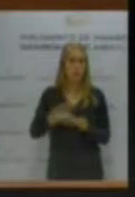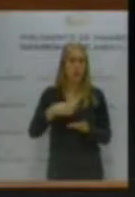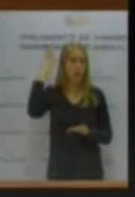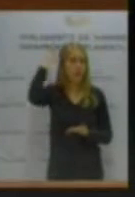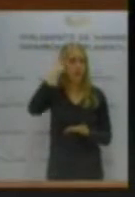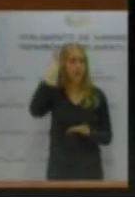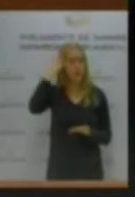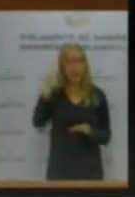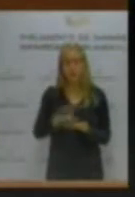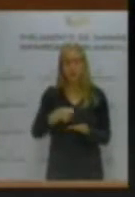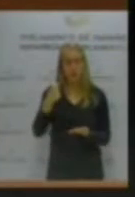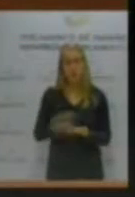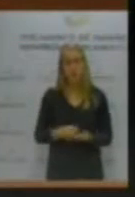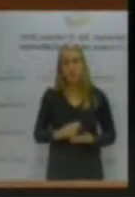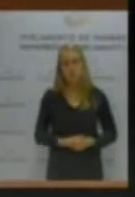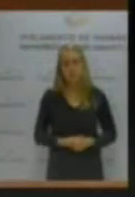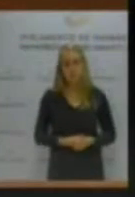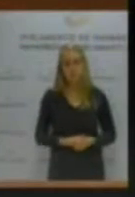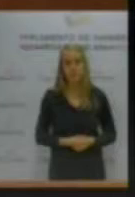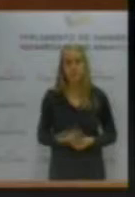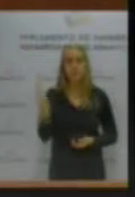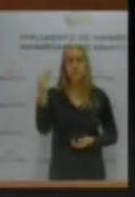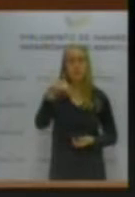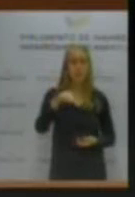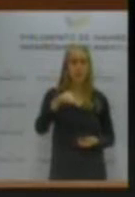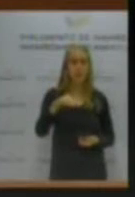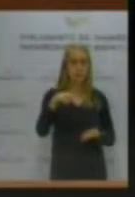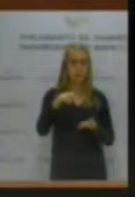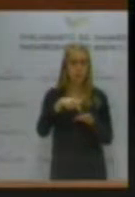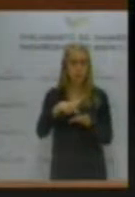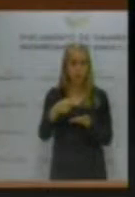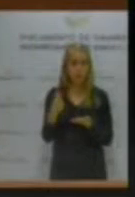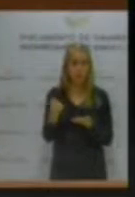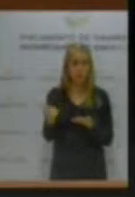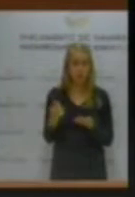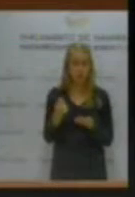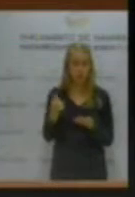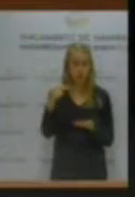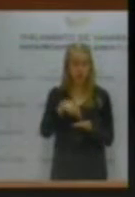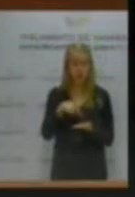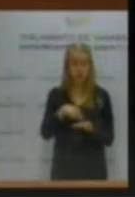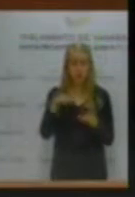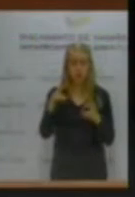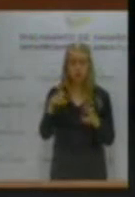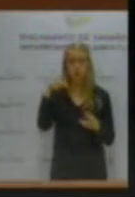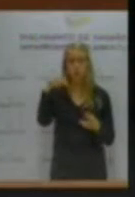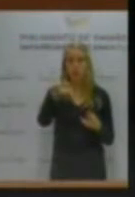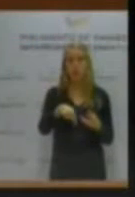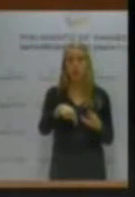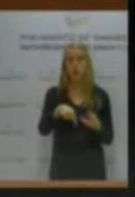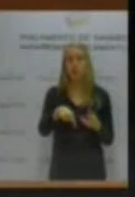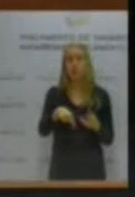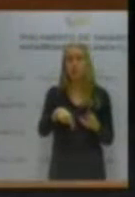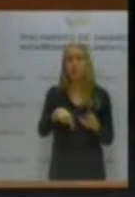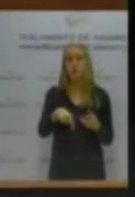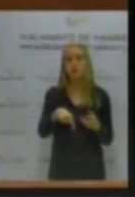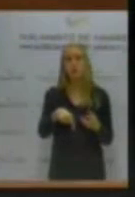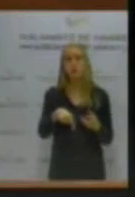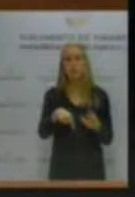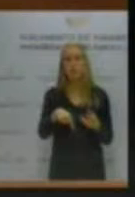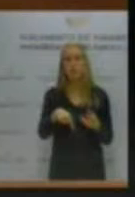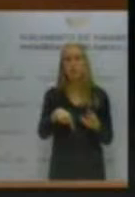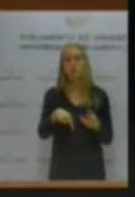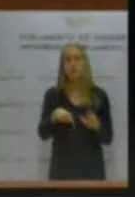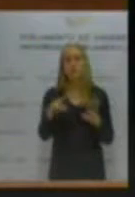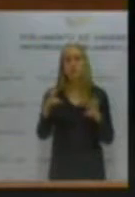navarros. Además, este impuesto a la eliminación a vertedero y a la incineración de residuos es solo para el